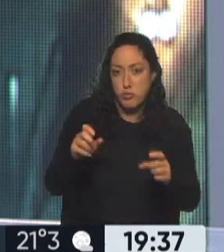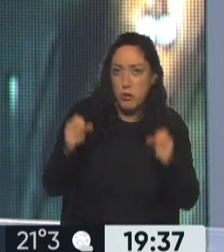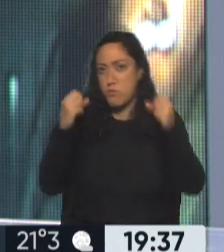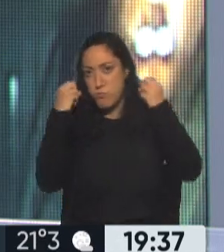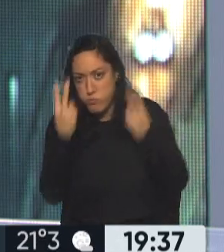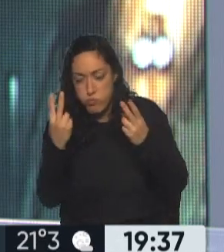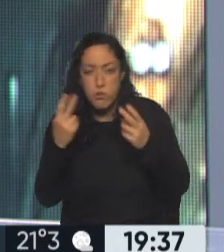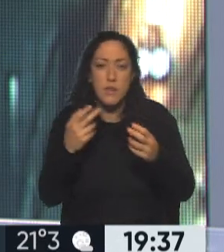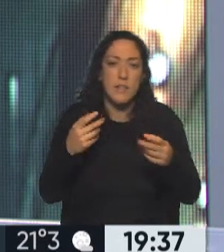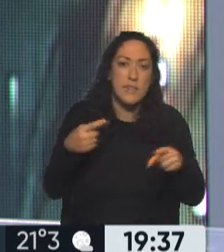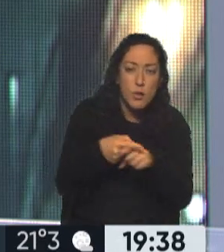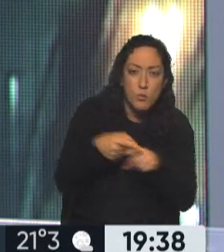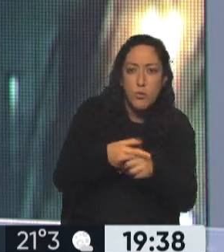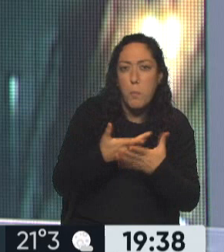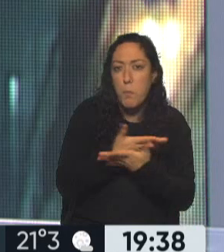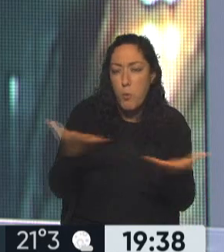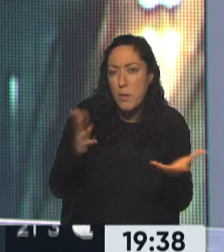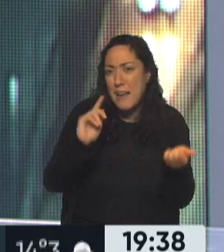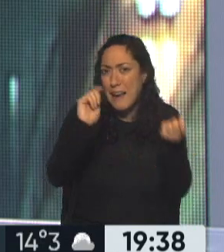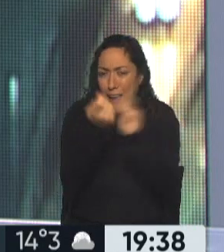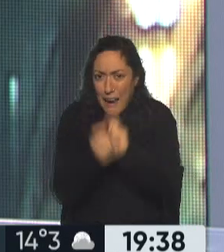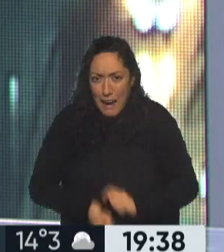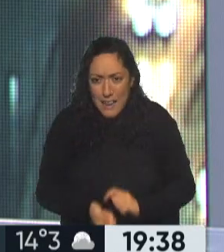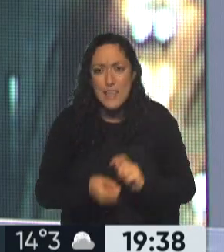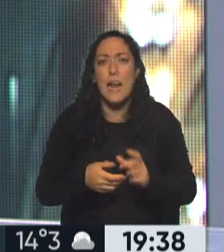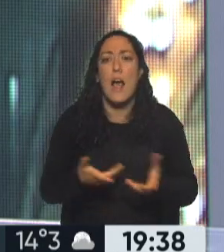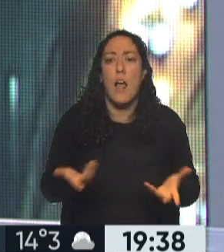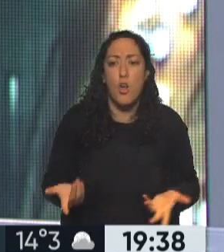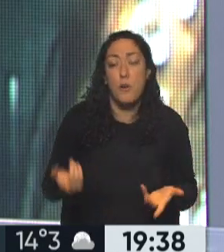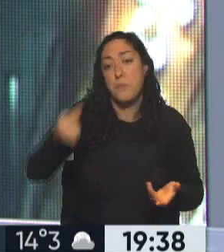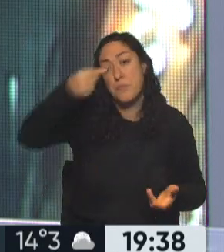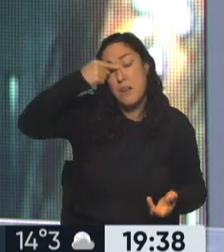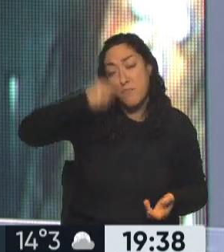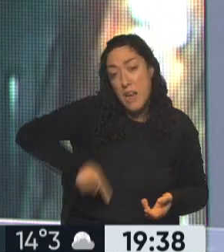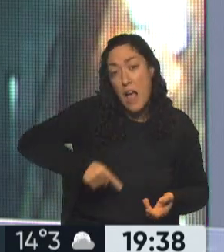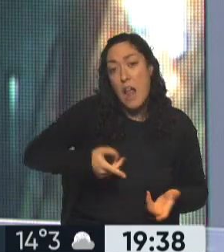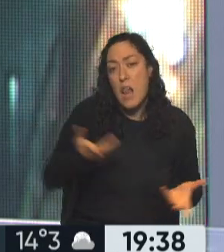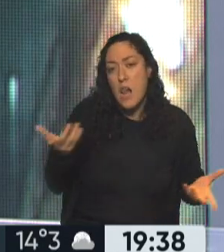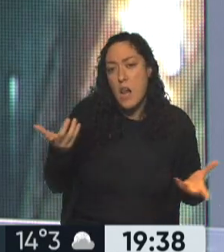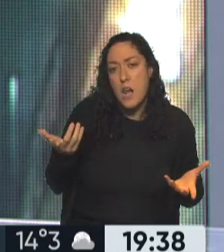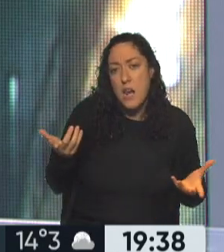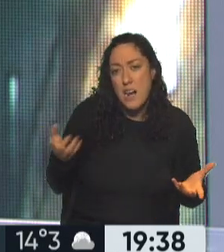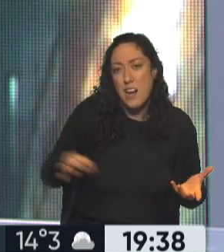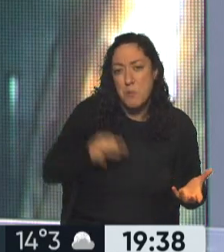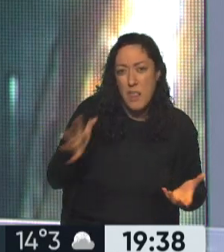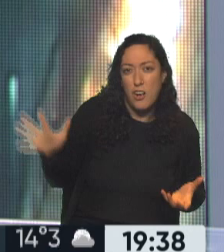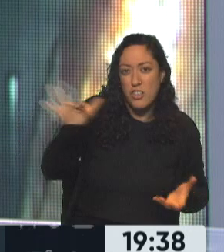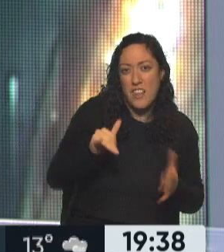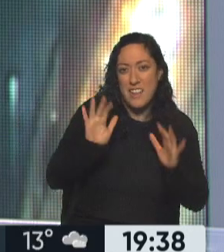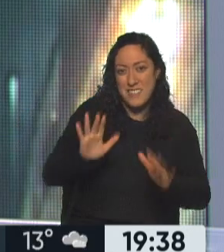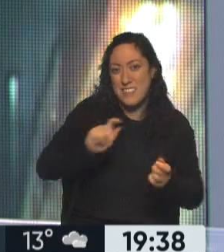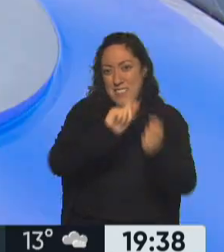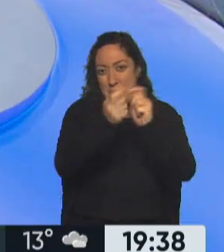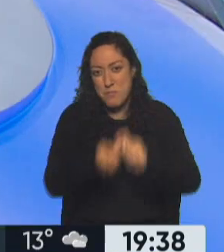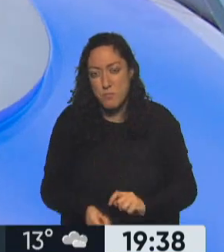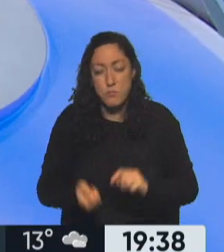que la discusión pública se haya alterado de esa manera, que al fin y al cabo es un efecto de algo que está pasando en nuestra vida cotidiana. Ayer Juan me contaban en